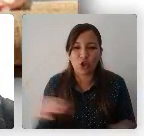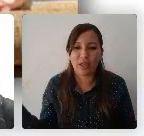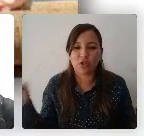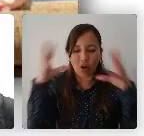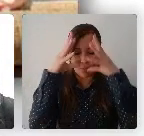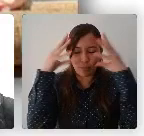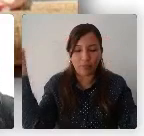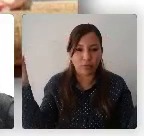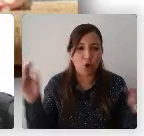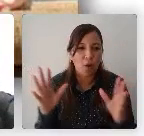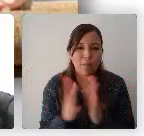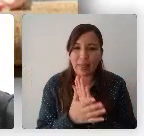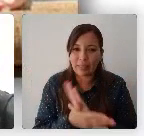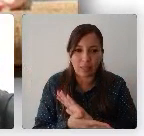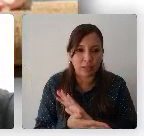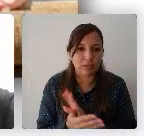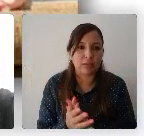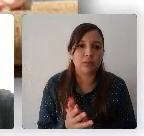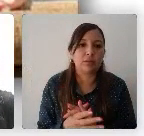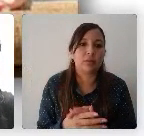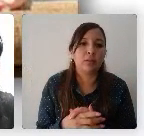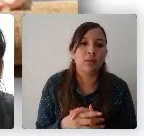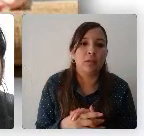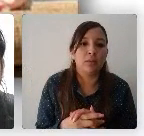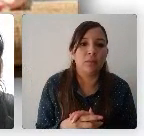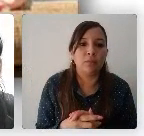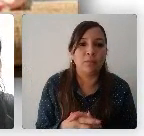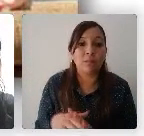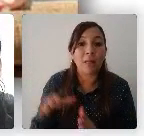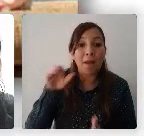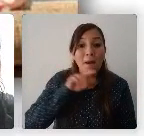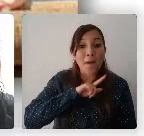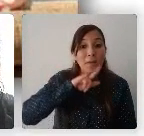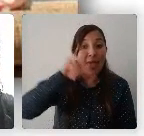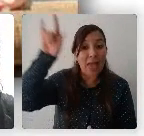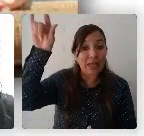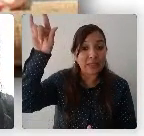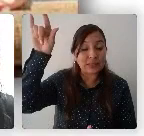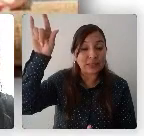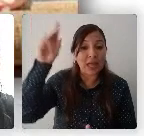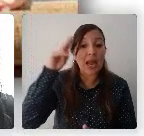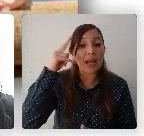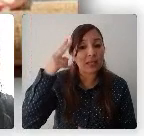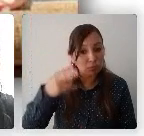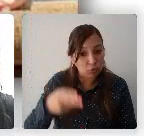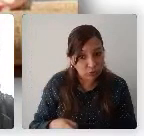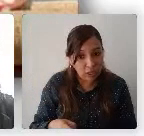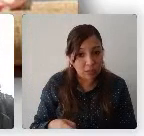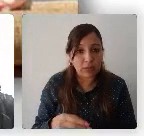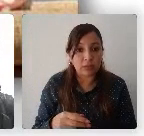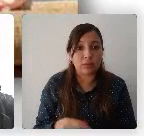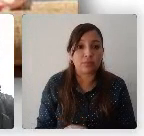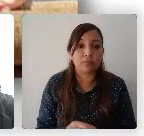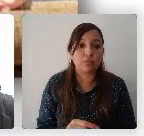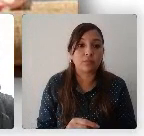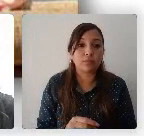unos buenos recuerdos, ¿no? La creación desde ya de recuerdos, la de poder desconectarnos de la rutina y poder conectarnos con el paisaje, con